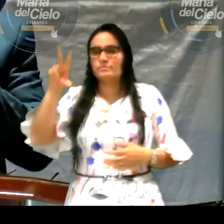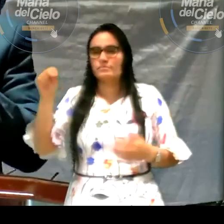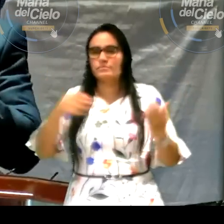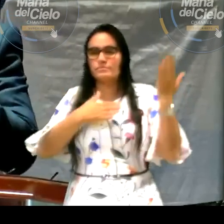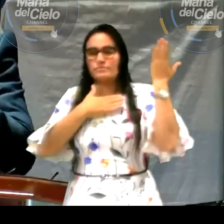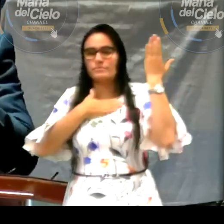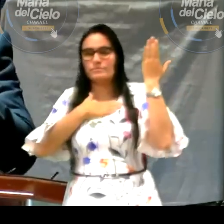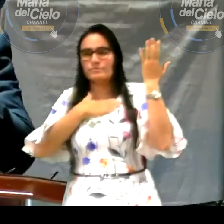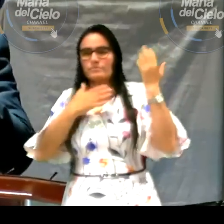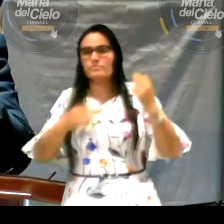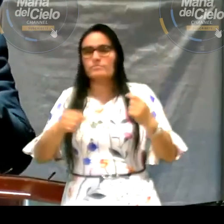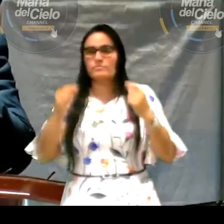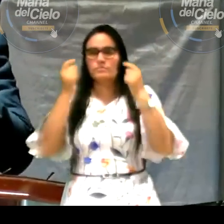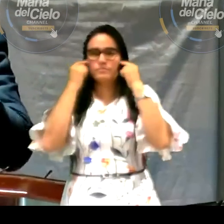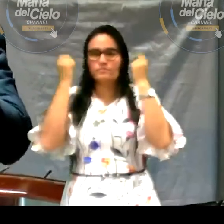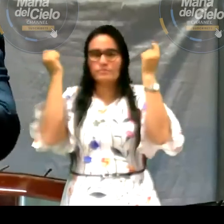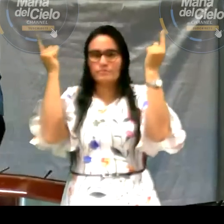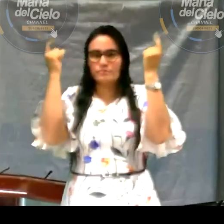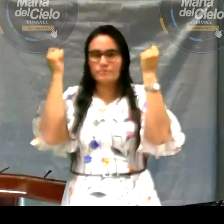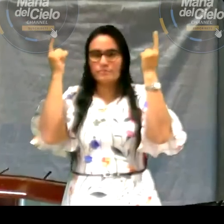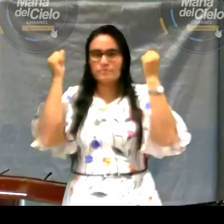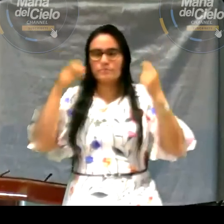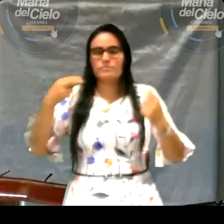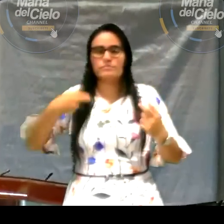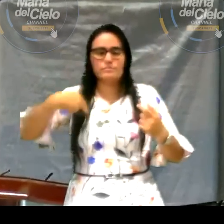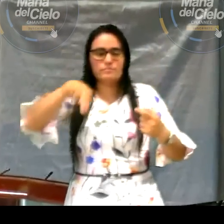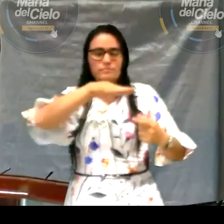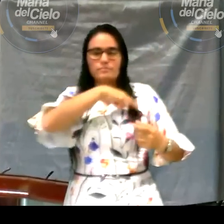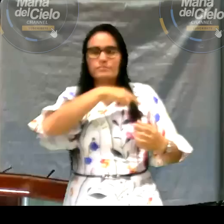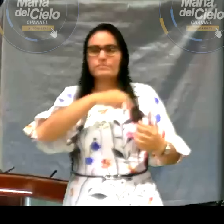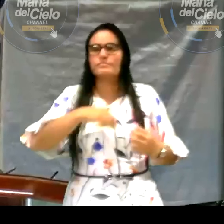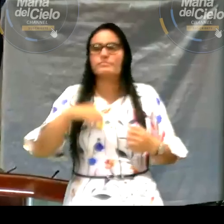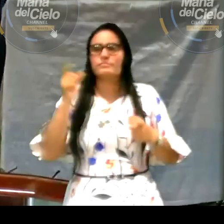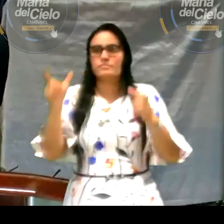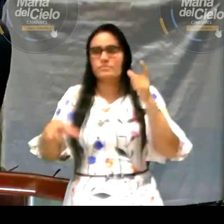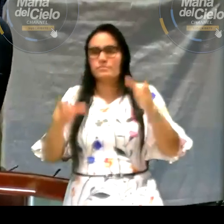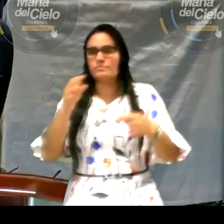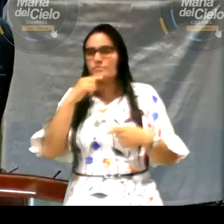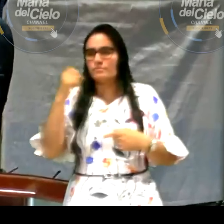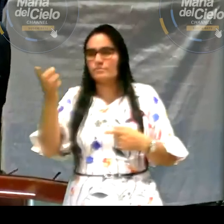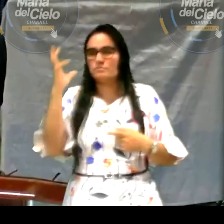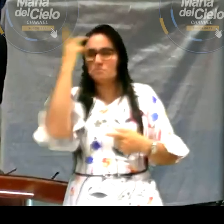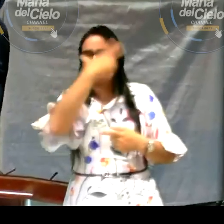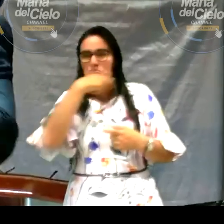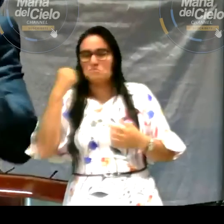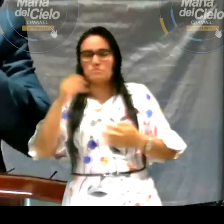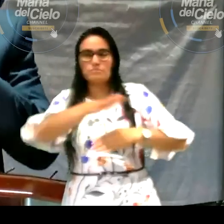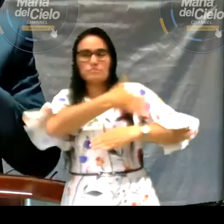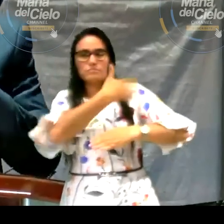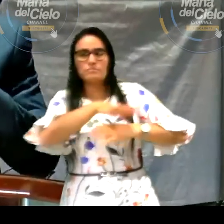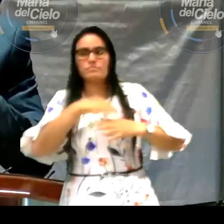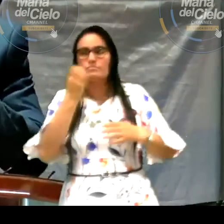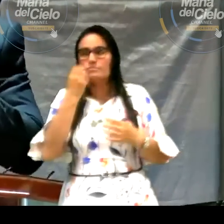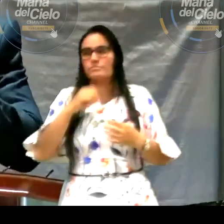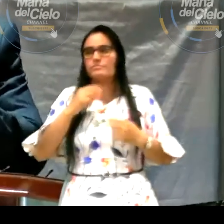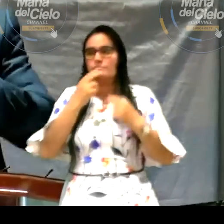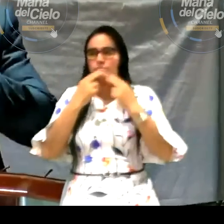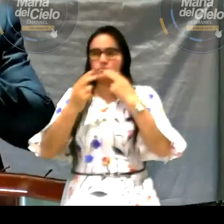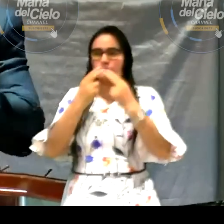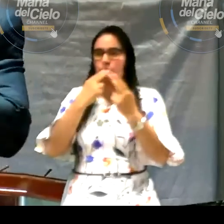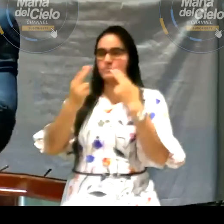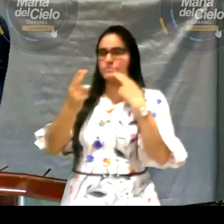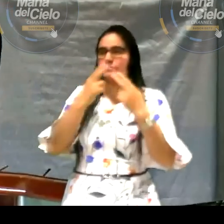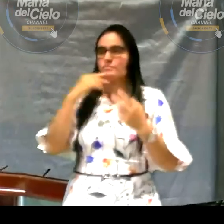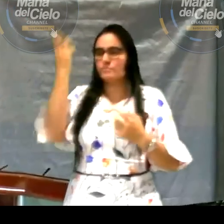podemos creer nosotros. Porque hay gente que puede decir: esto es muy bonito, cantan muy bonito, hablan muy bonito, pero